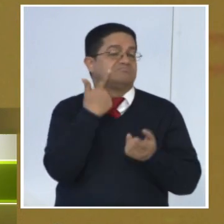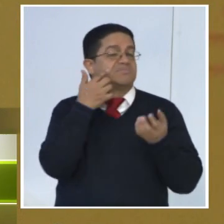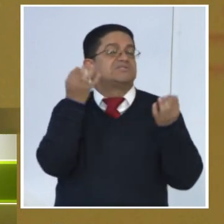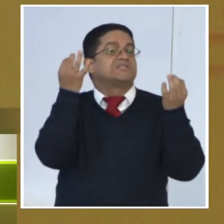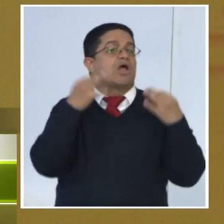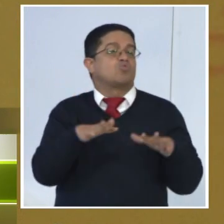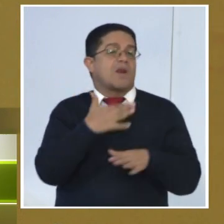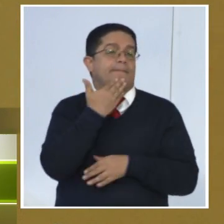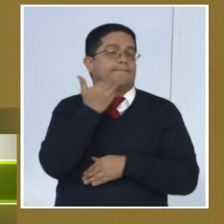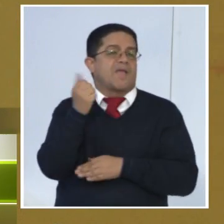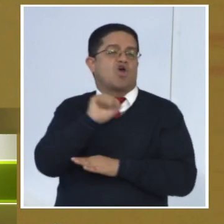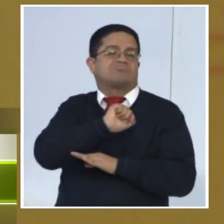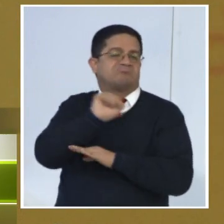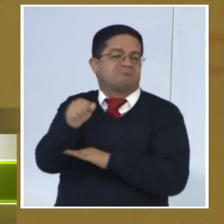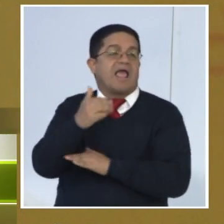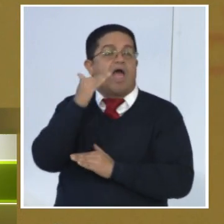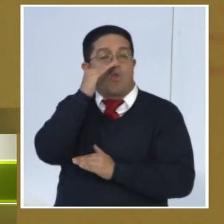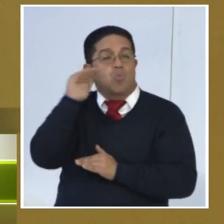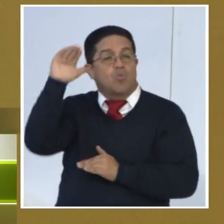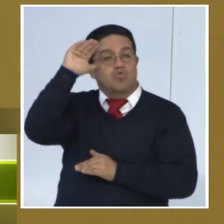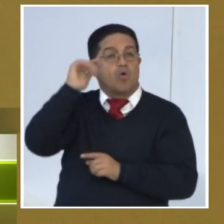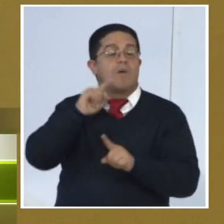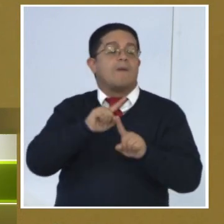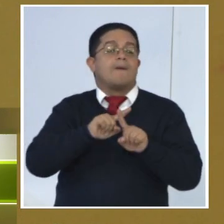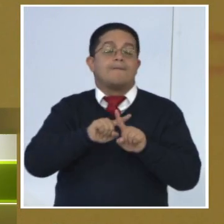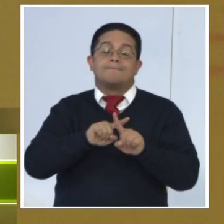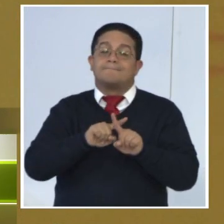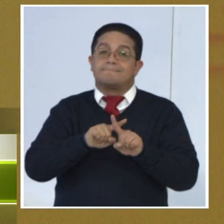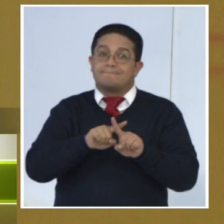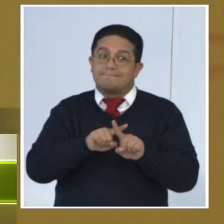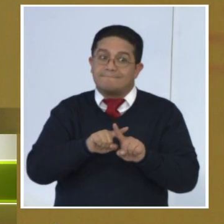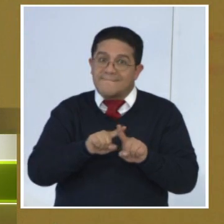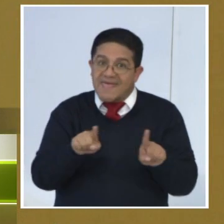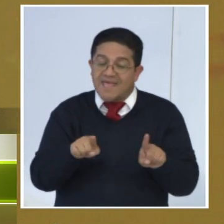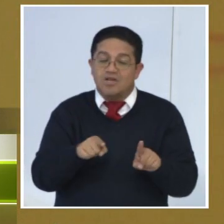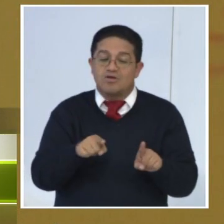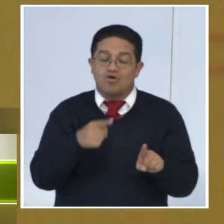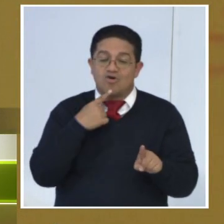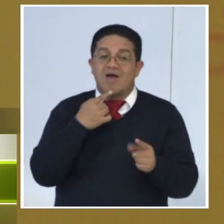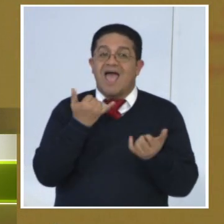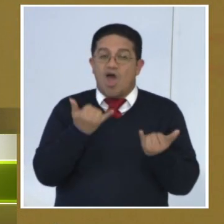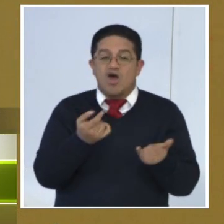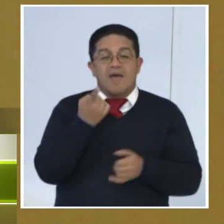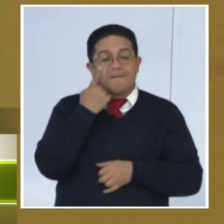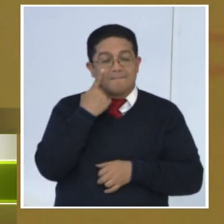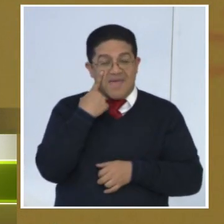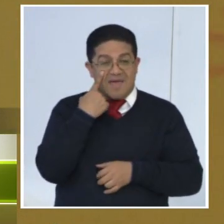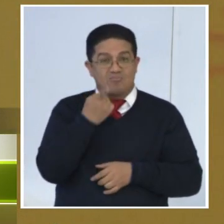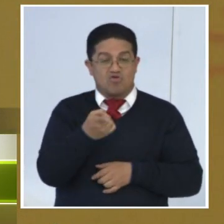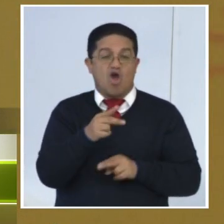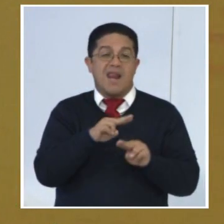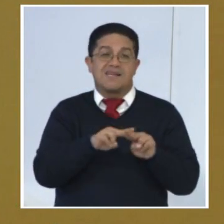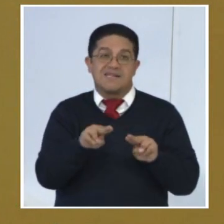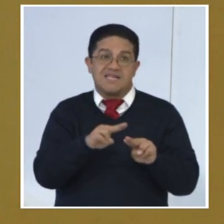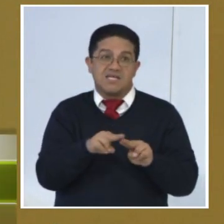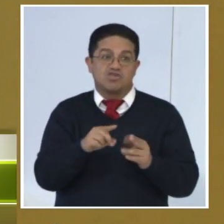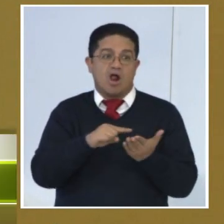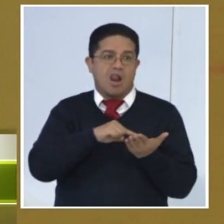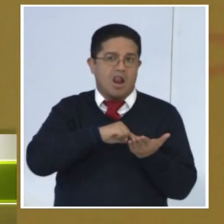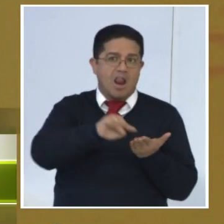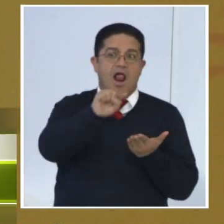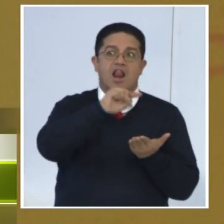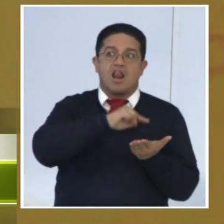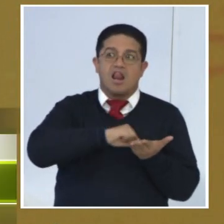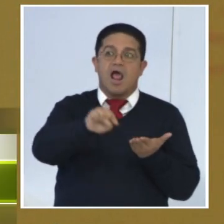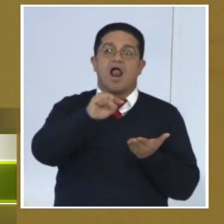mucho mejor que el de los adultos, pero resulta que precisamente por eso, por la cantidad de dispositivos que favorecen un menor